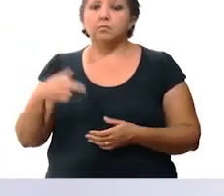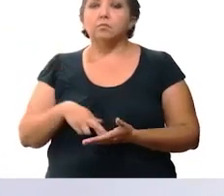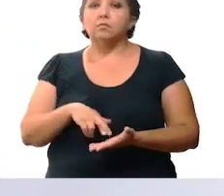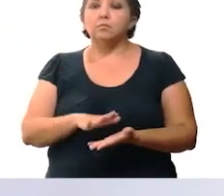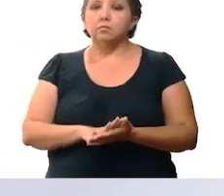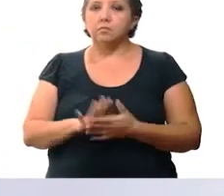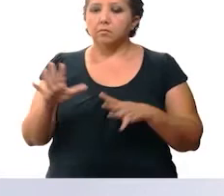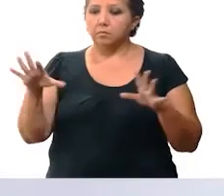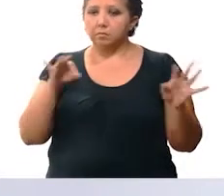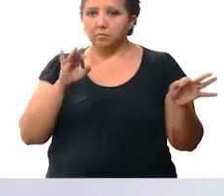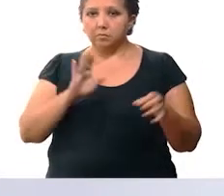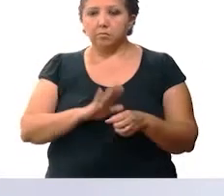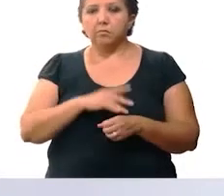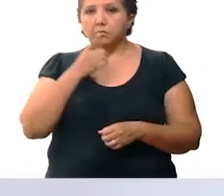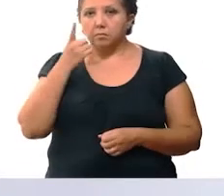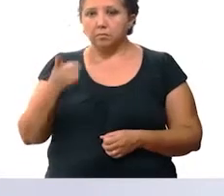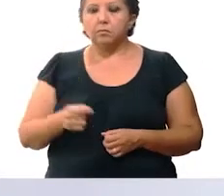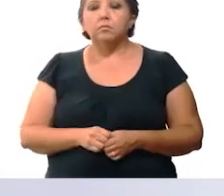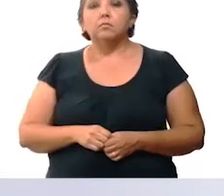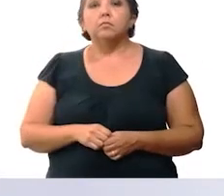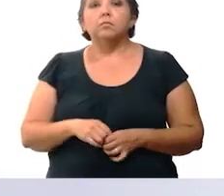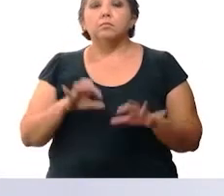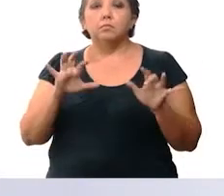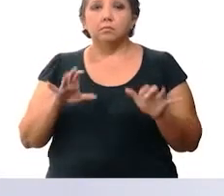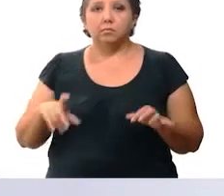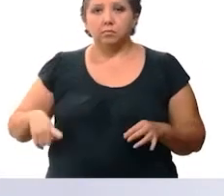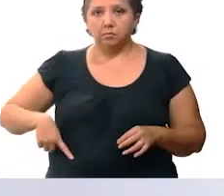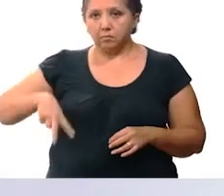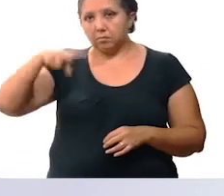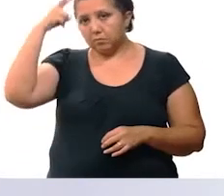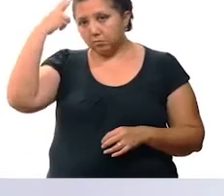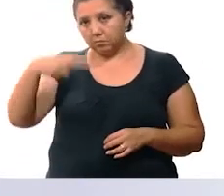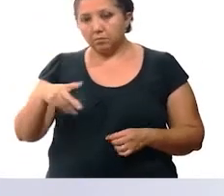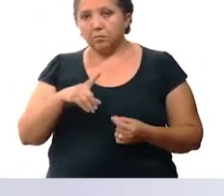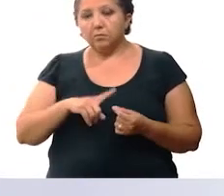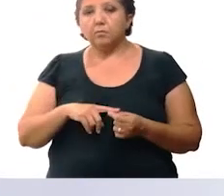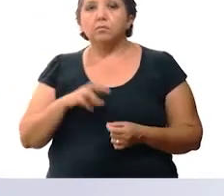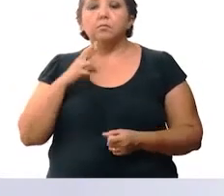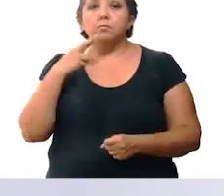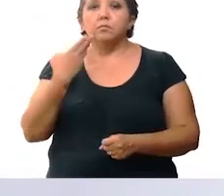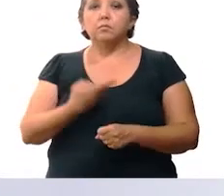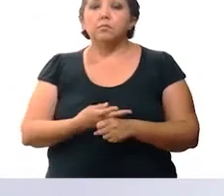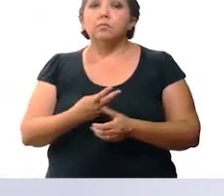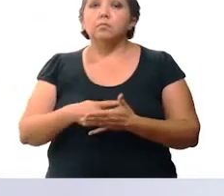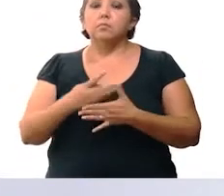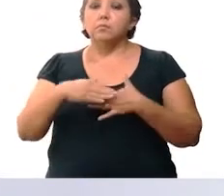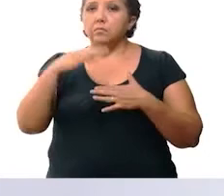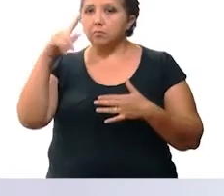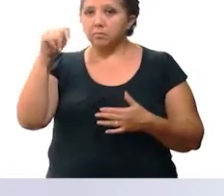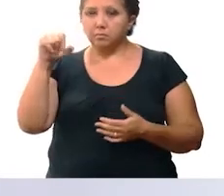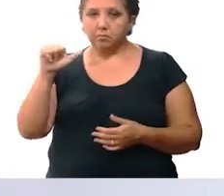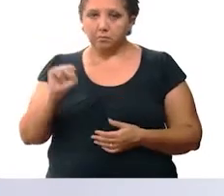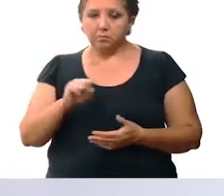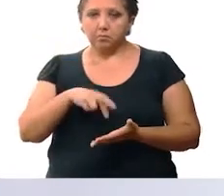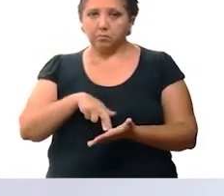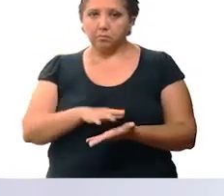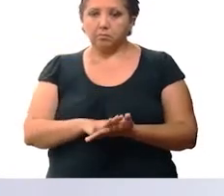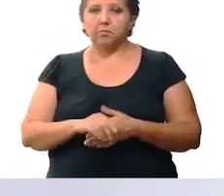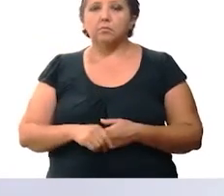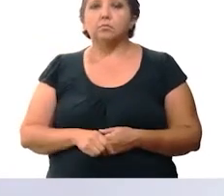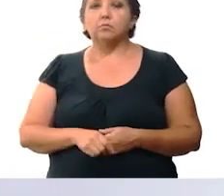registrada y seleccionada por medio de las plataformas del gobierno federal, quien está a cargo del proceso de citas y registros.